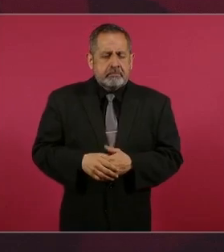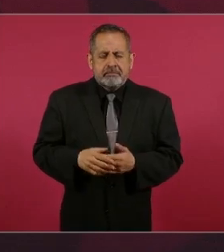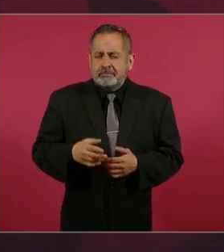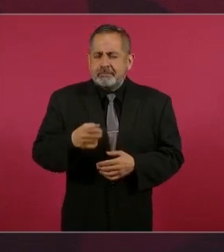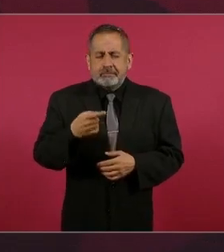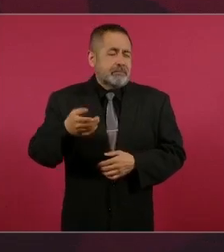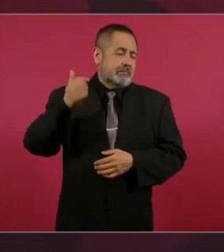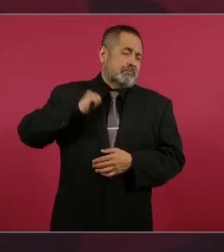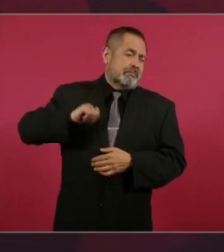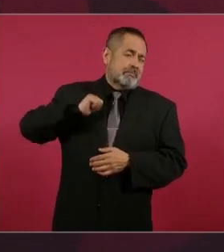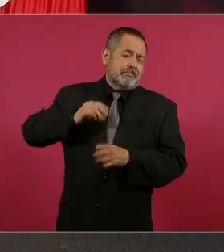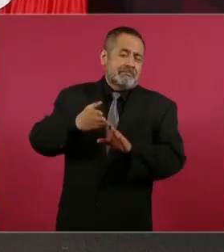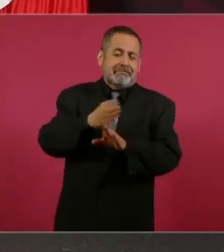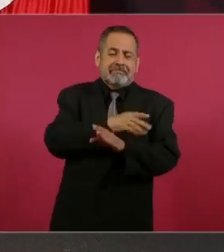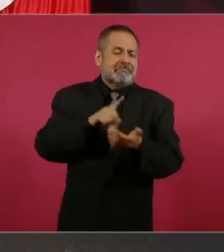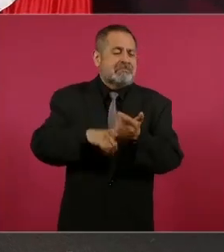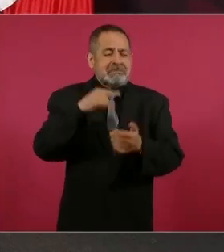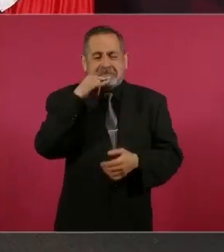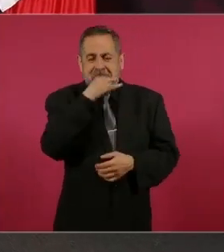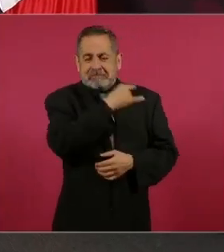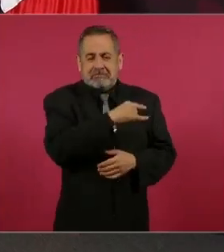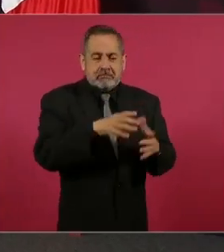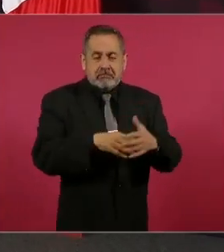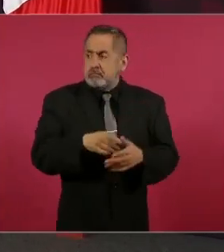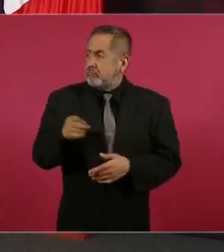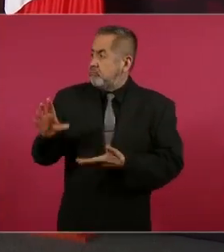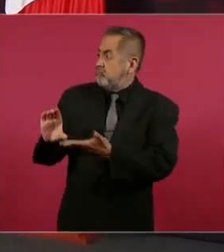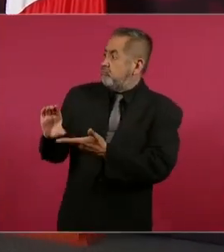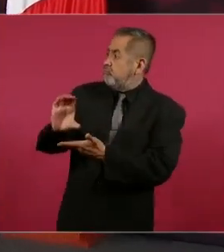arriba, siempre,